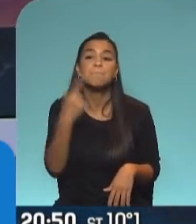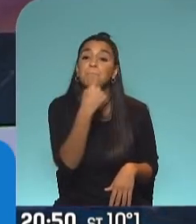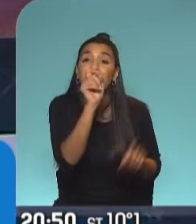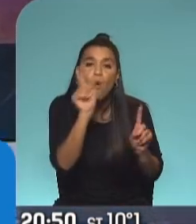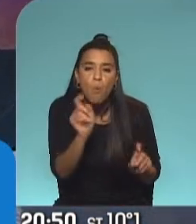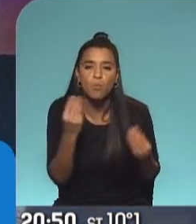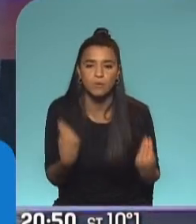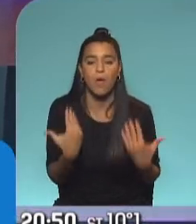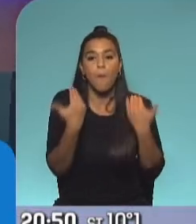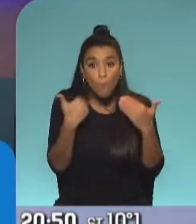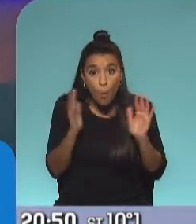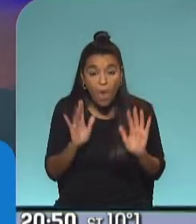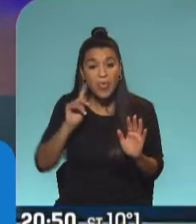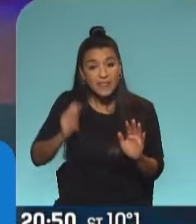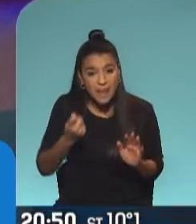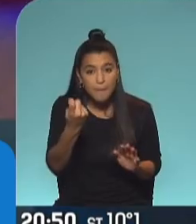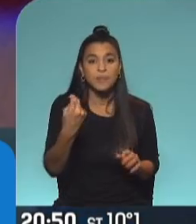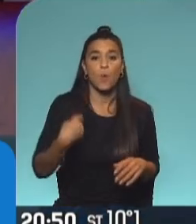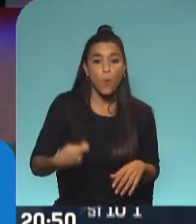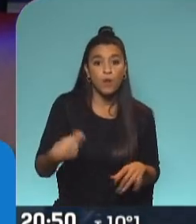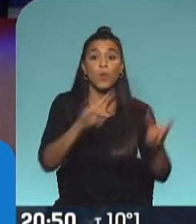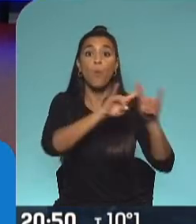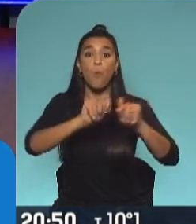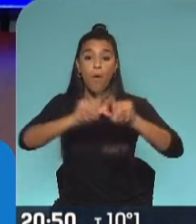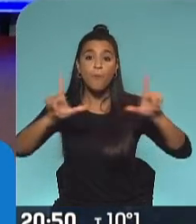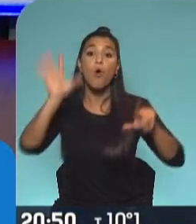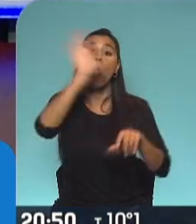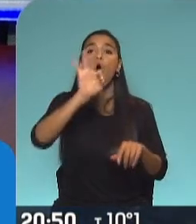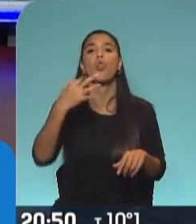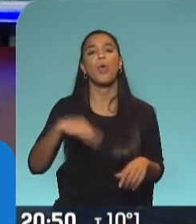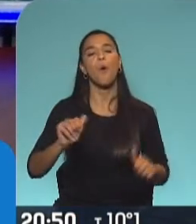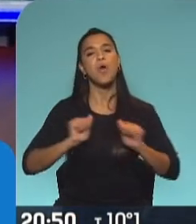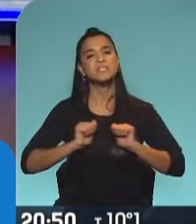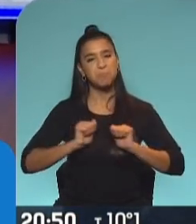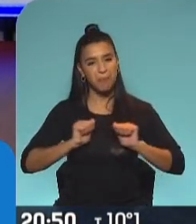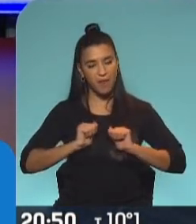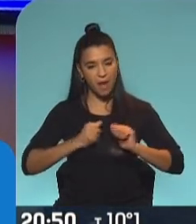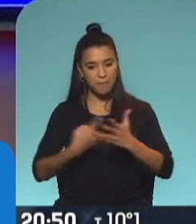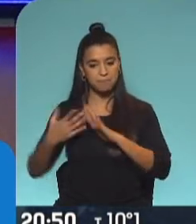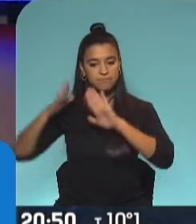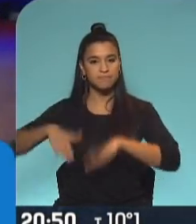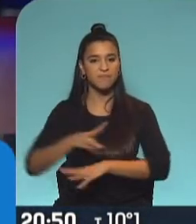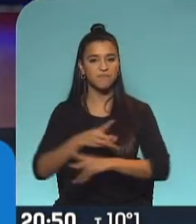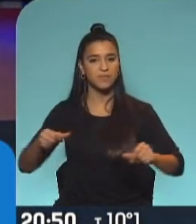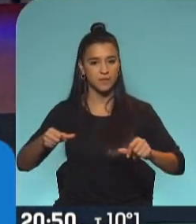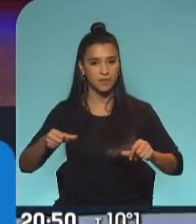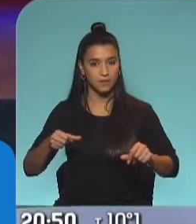si puede empezar el trámite jubilatorio vía web o tiene que esperar que termine la pandemia.